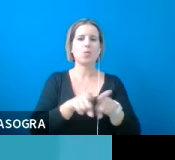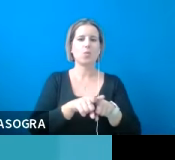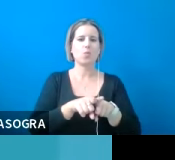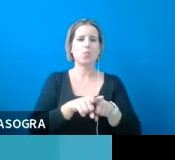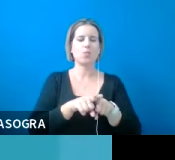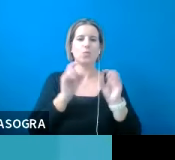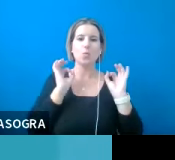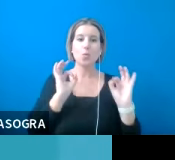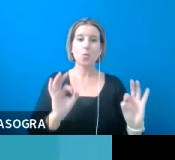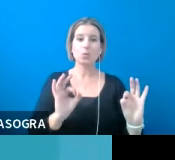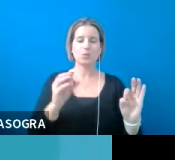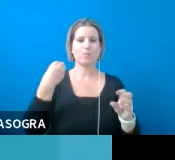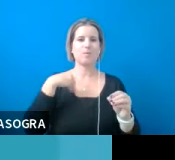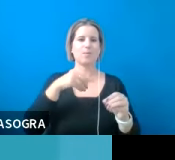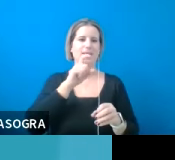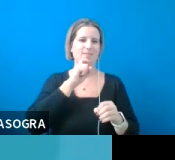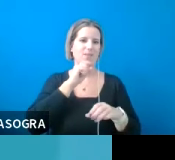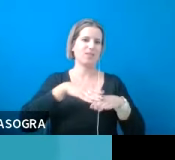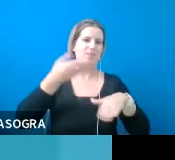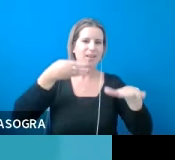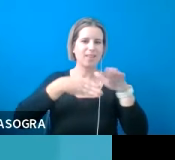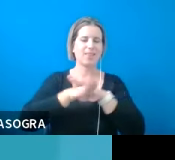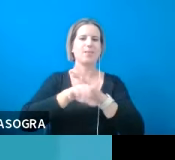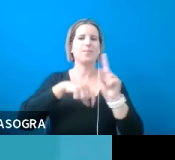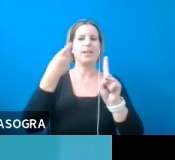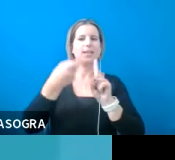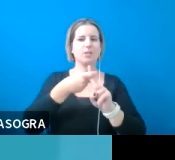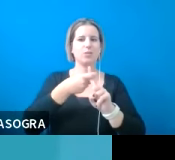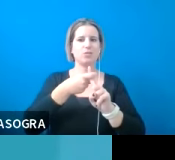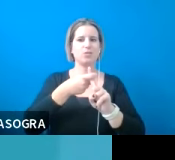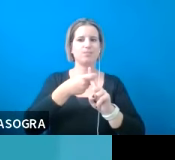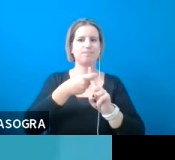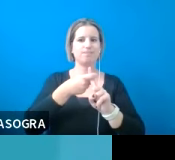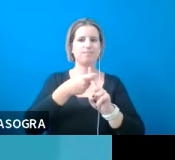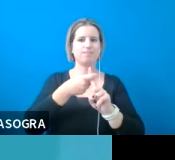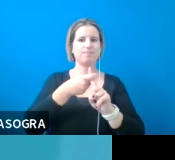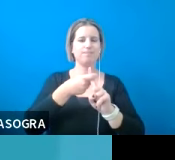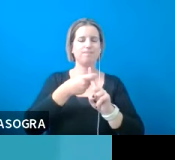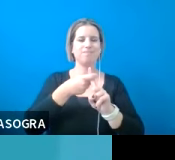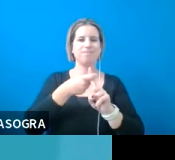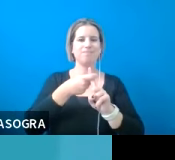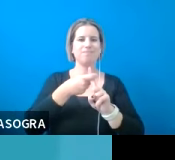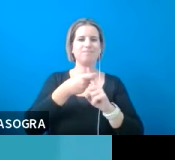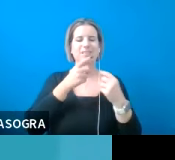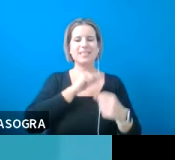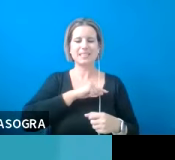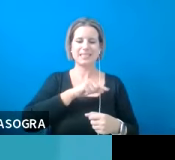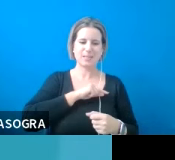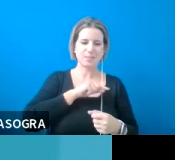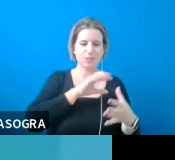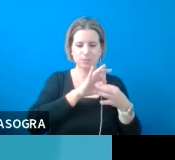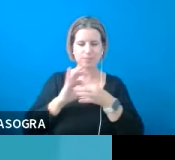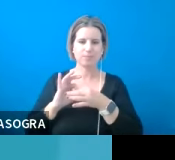precisamente esas dificultades para acceder a un diagnóstico agravan los sentimientos de alienación que muchas mujeres autistas han